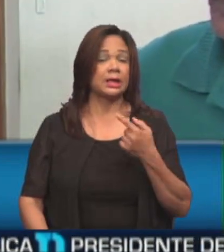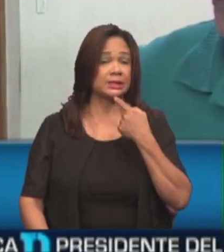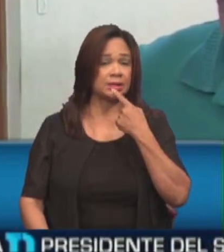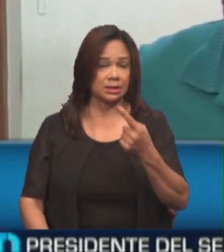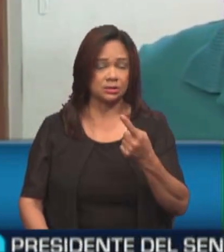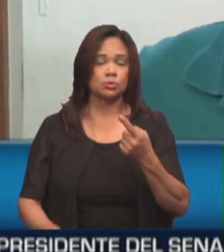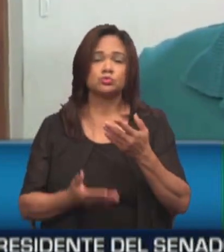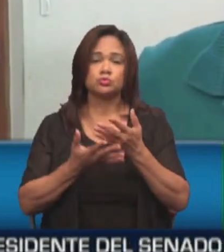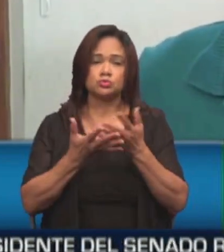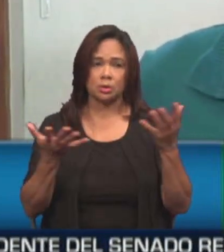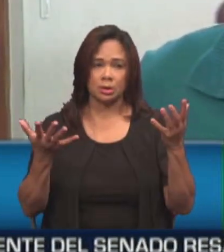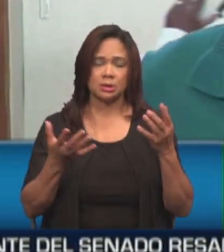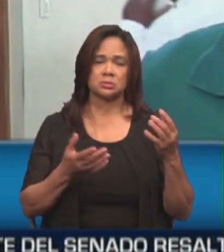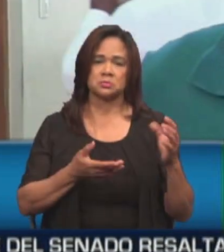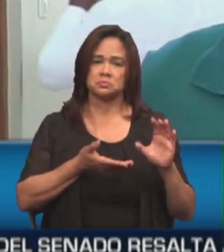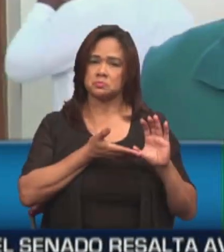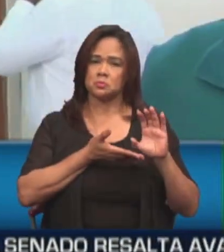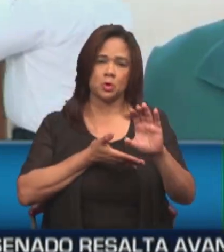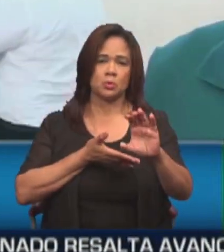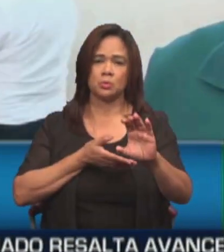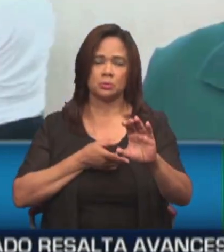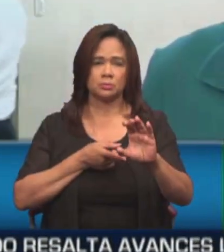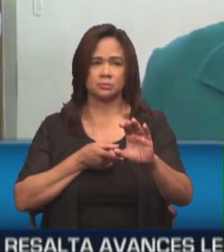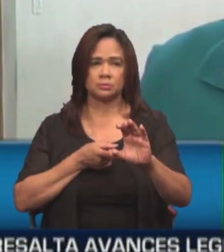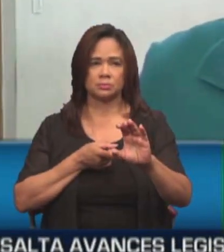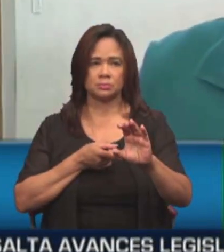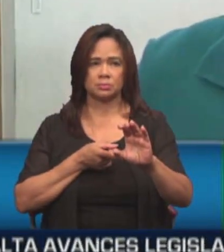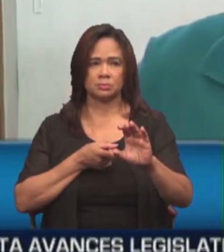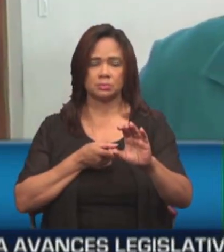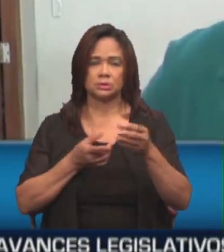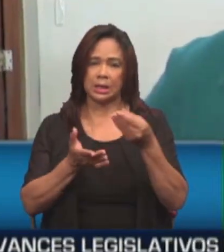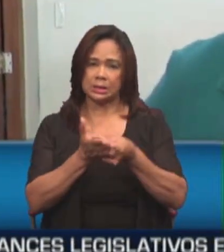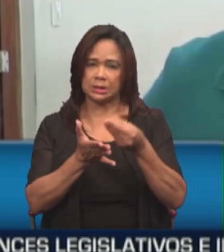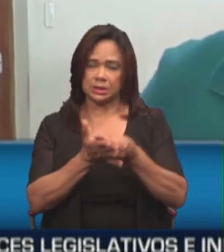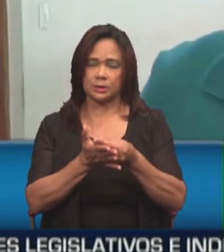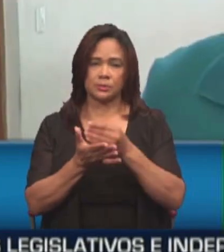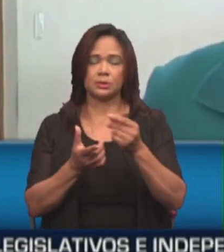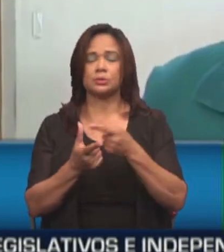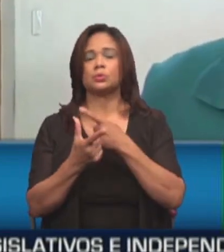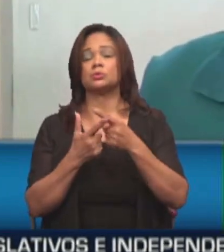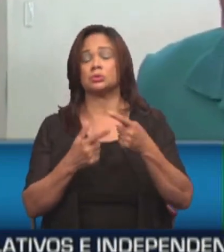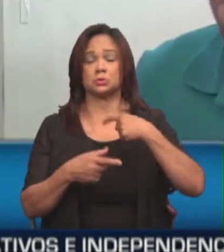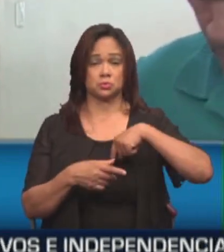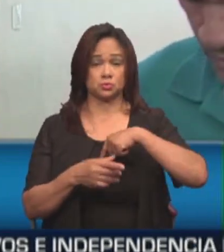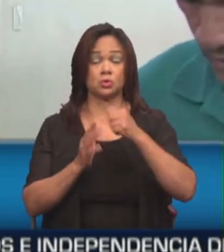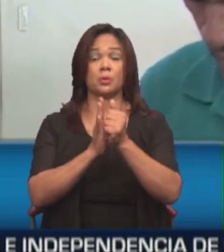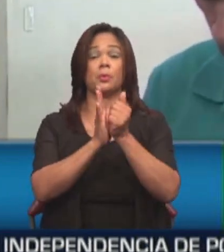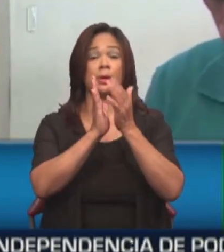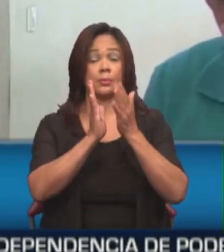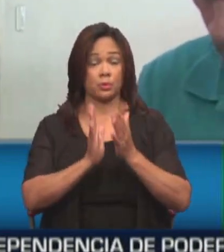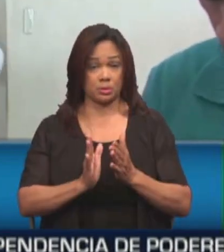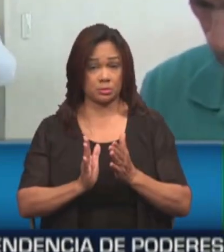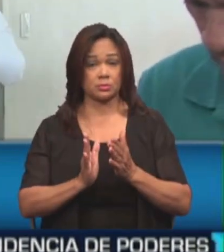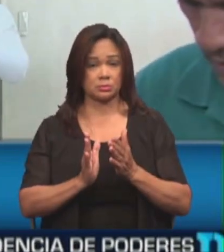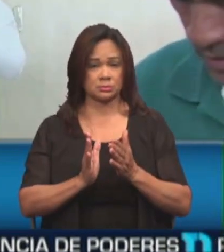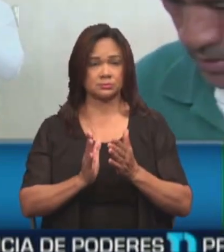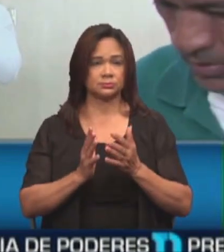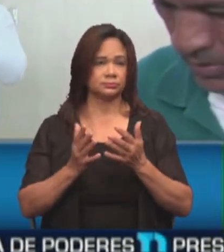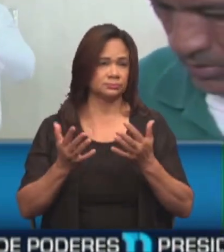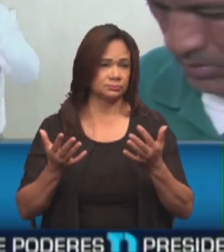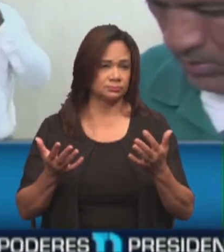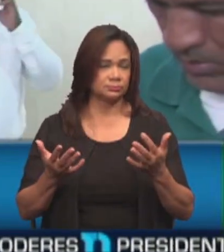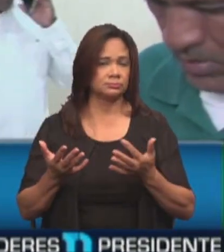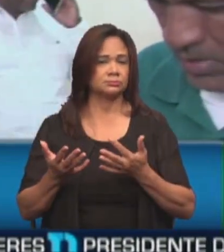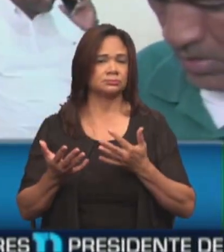sus bienes la devolución de lo sustraído. Entonces, nosotros como abogados querellantes